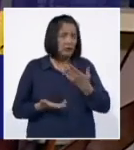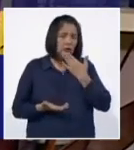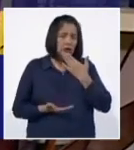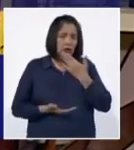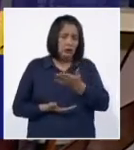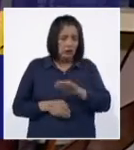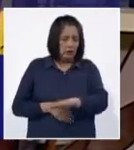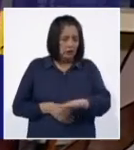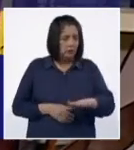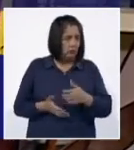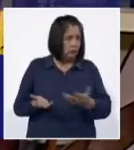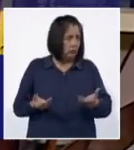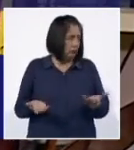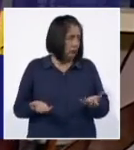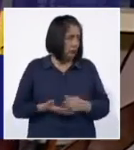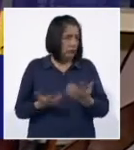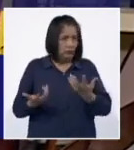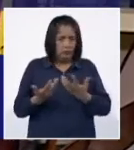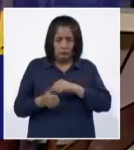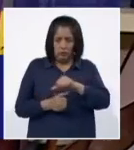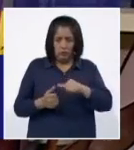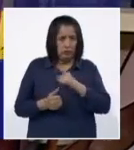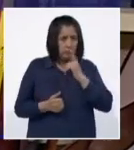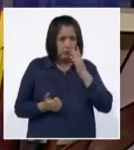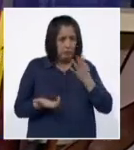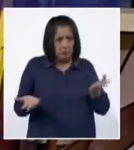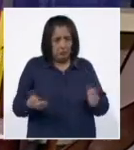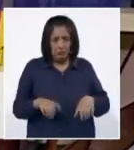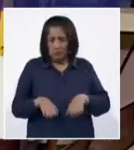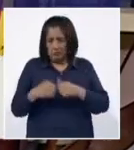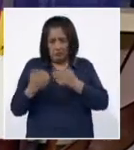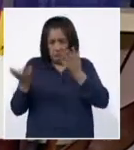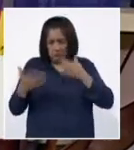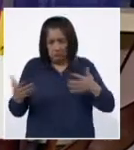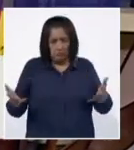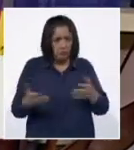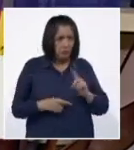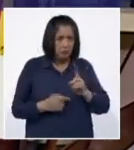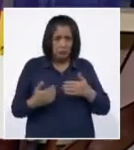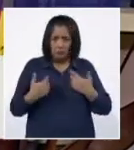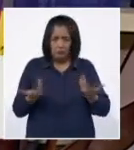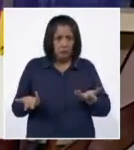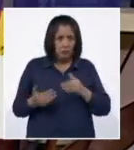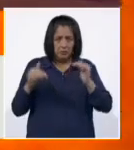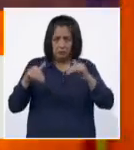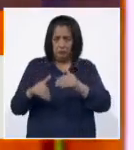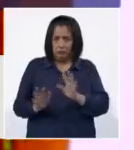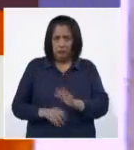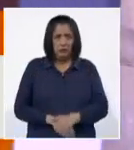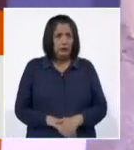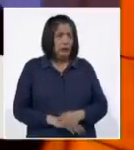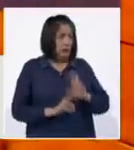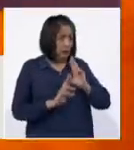tiene el menor en una situación de armonía los padres. Así se haya roto la armonía, el estatus no tiene por qué descender.